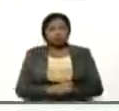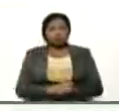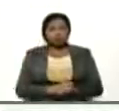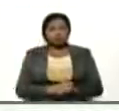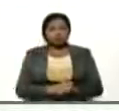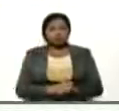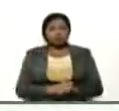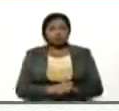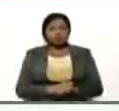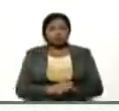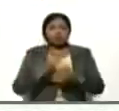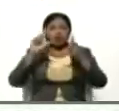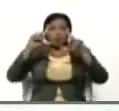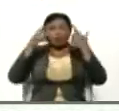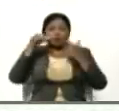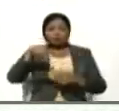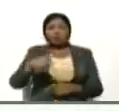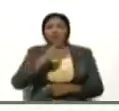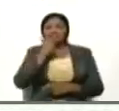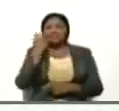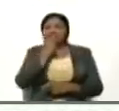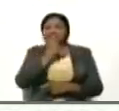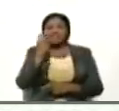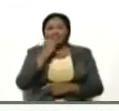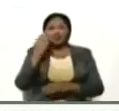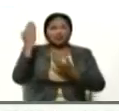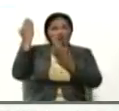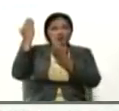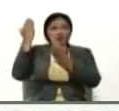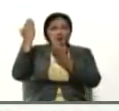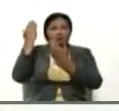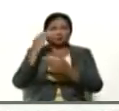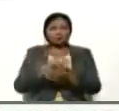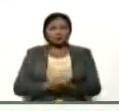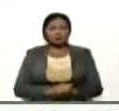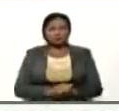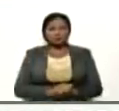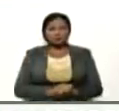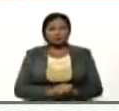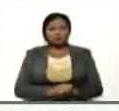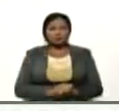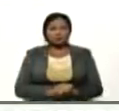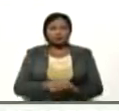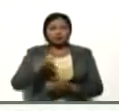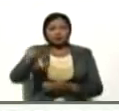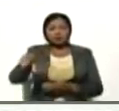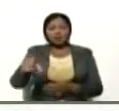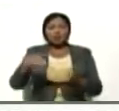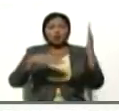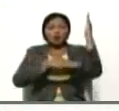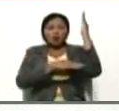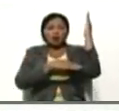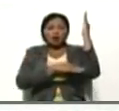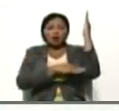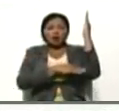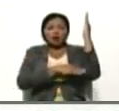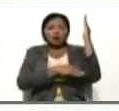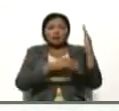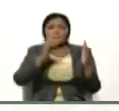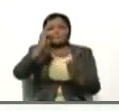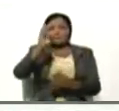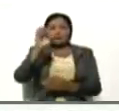Para el estado La Guaira, José Terán, presente. Para el estado Lara, Adolfo